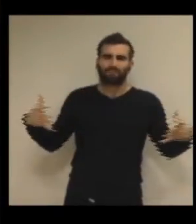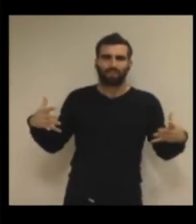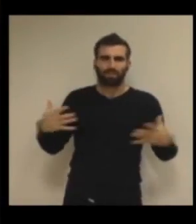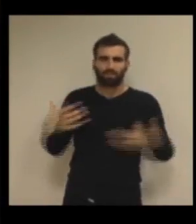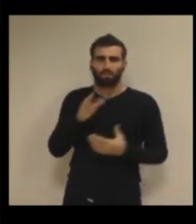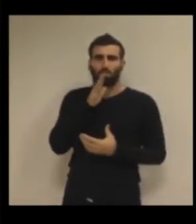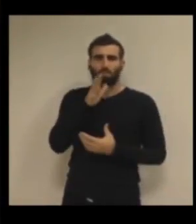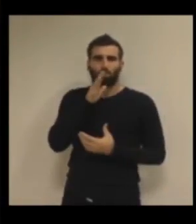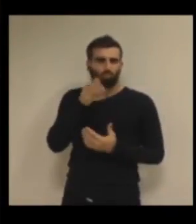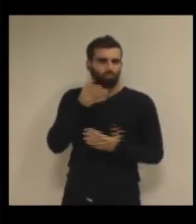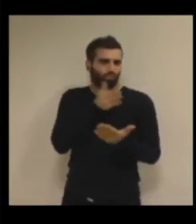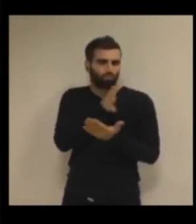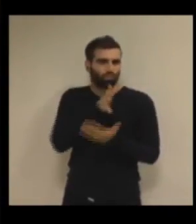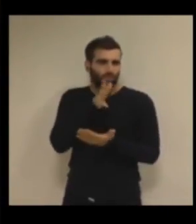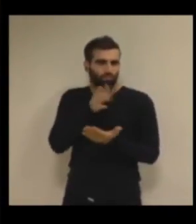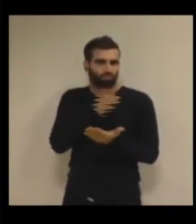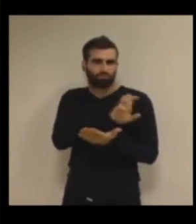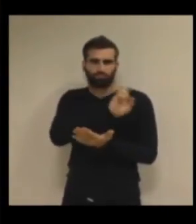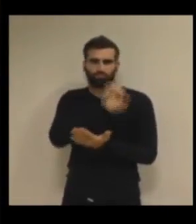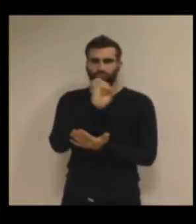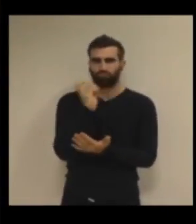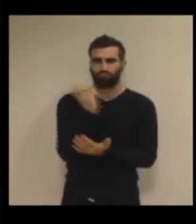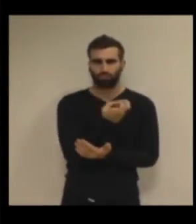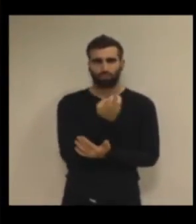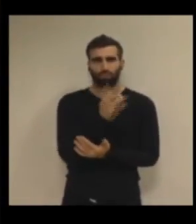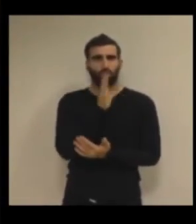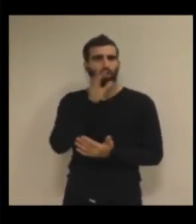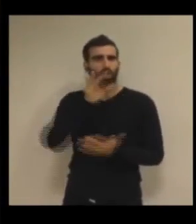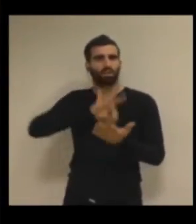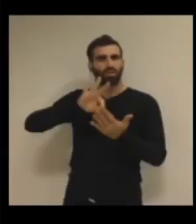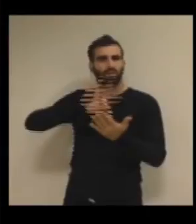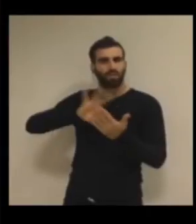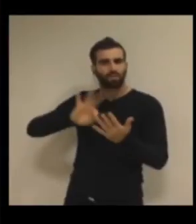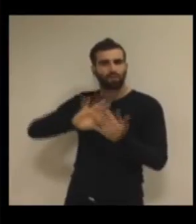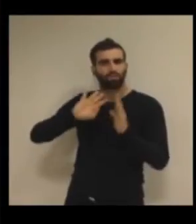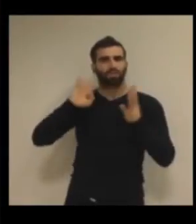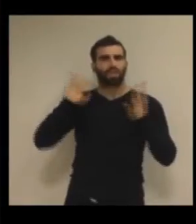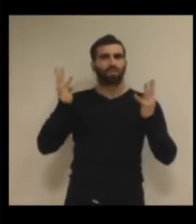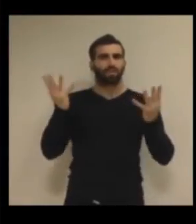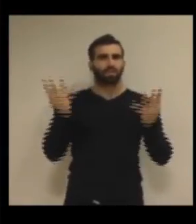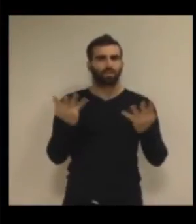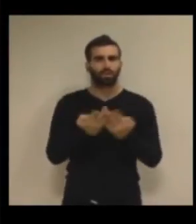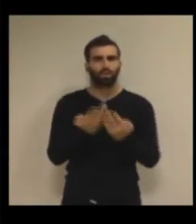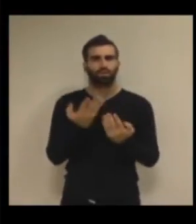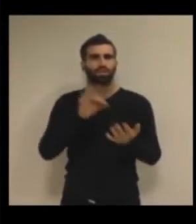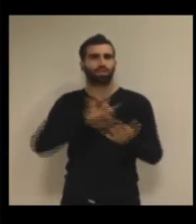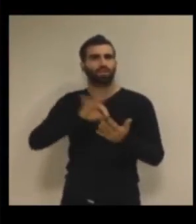evidentemente por varios motivos, porque los servicios telemáticos y servicios a través de redes móviles,